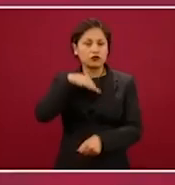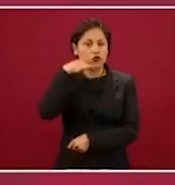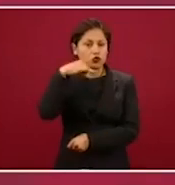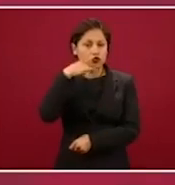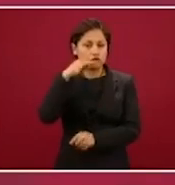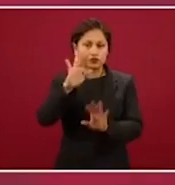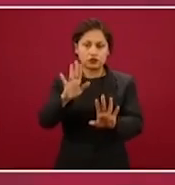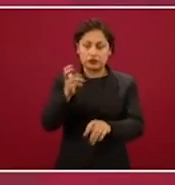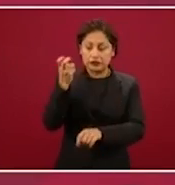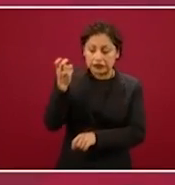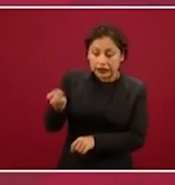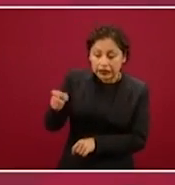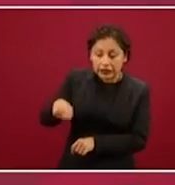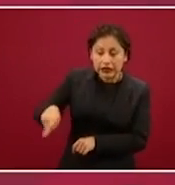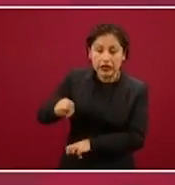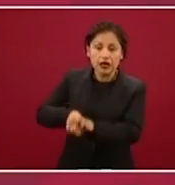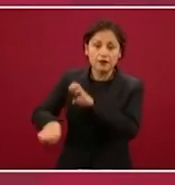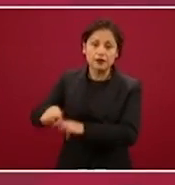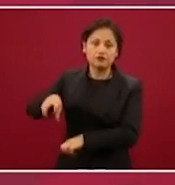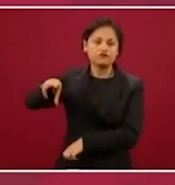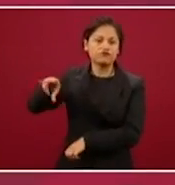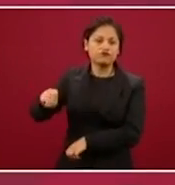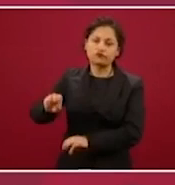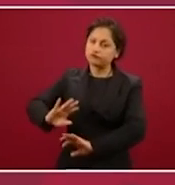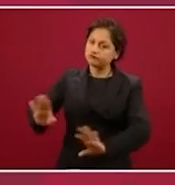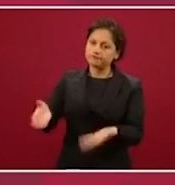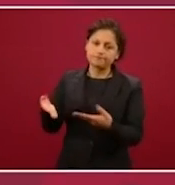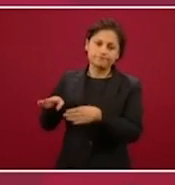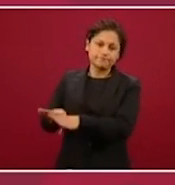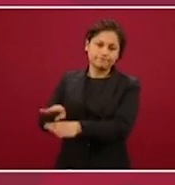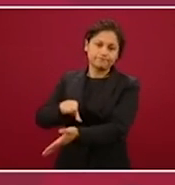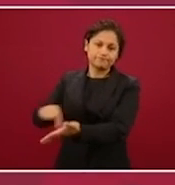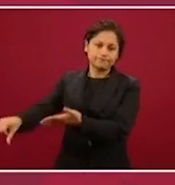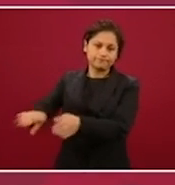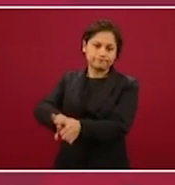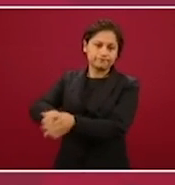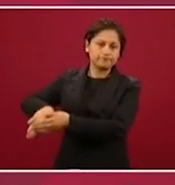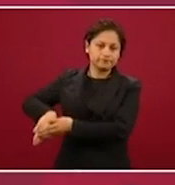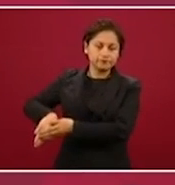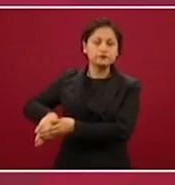aprovecho también para dar a conocer